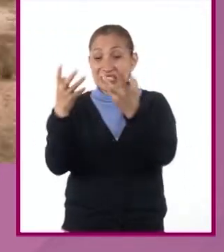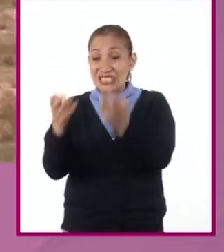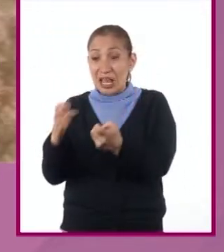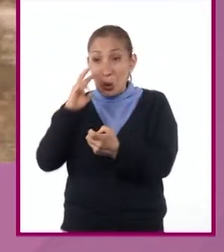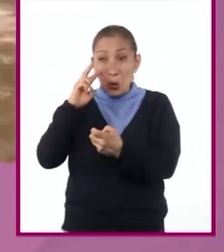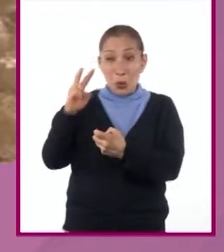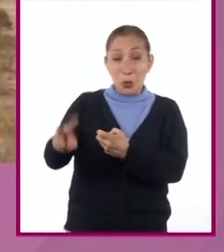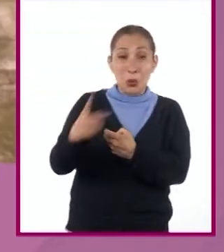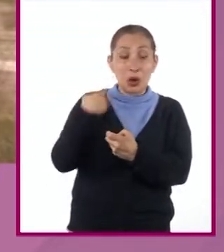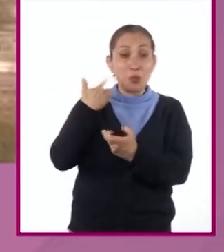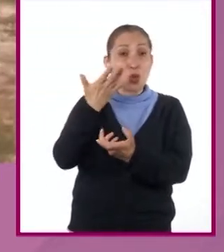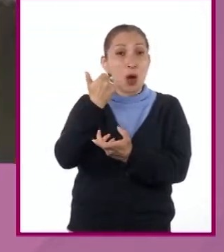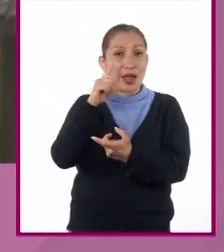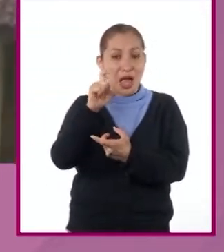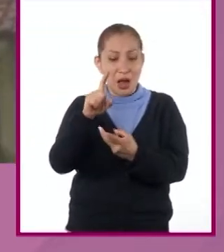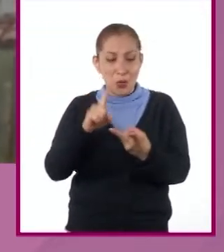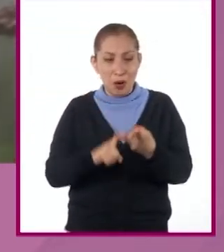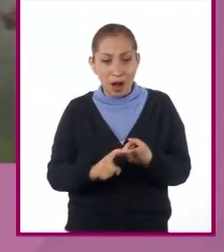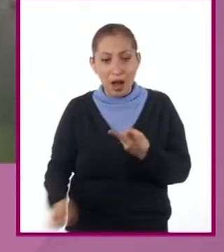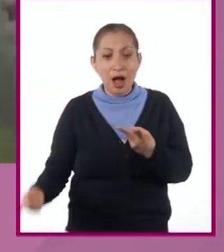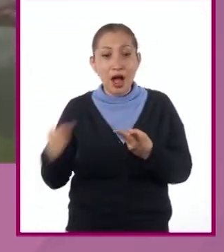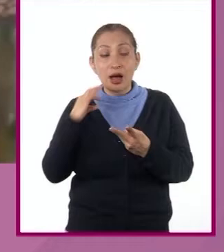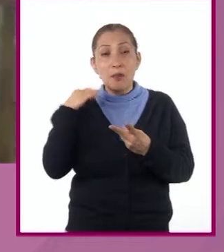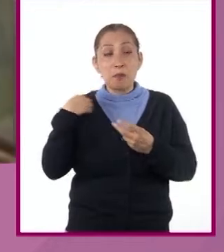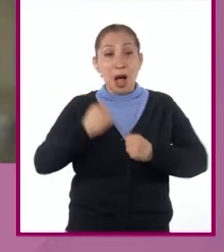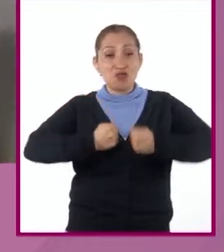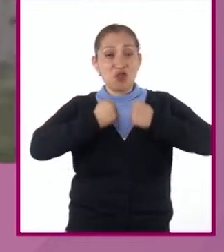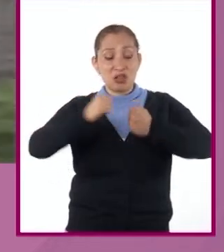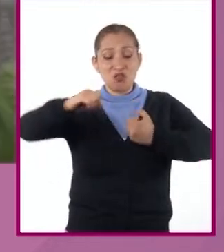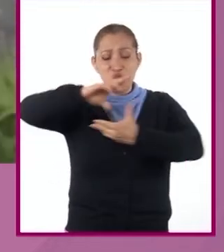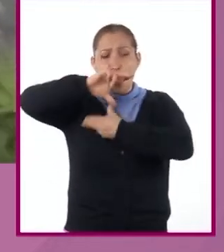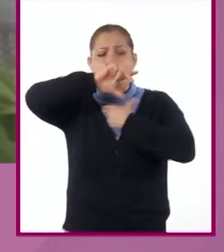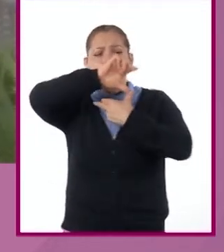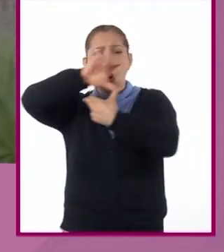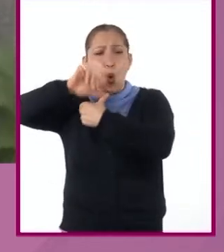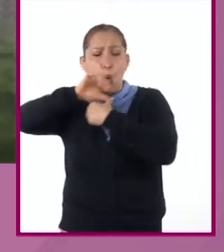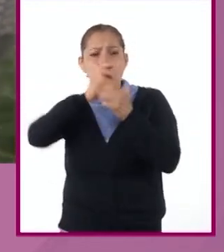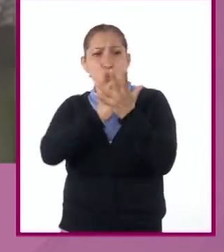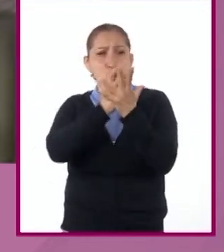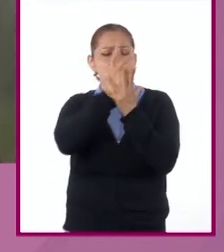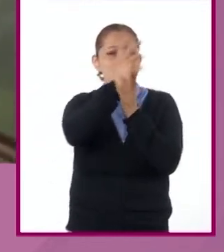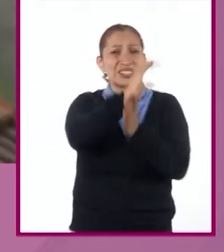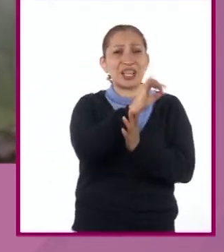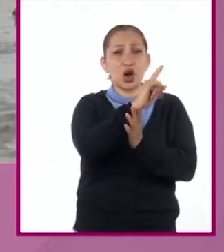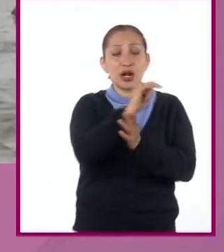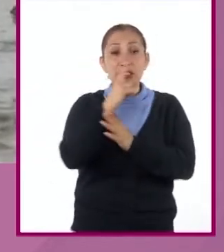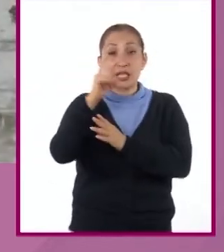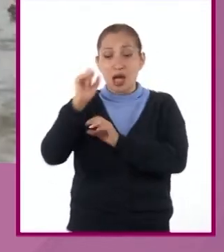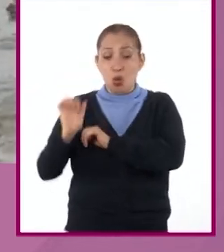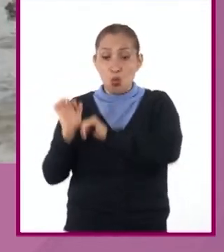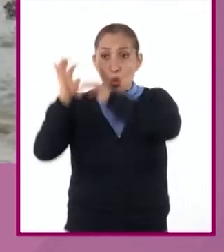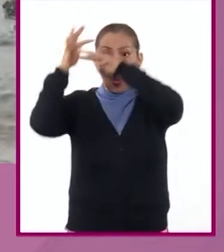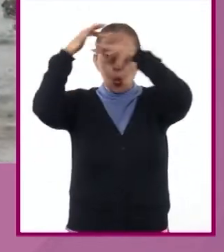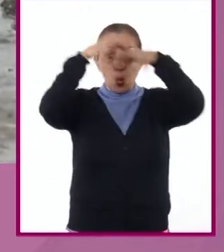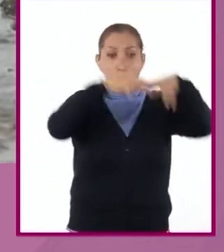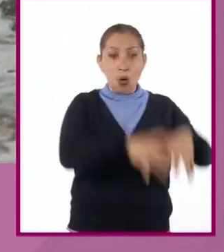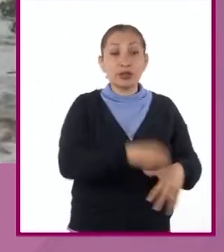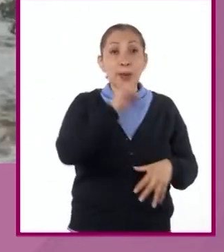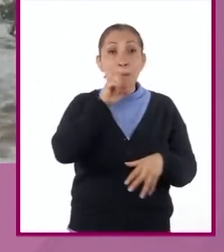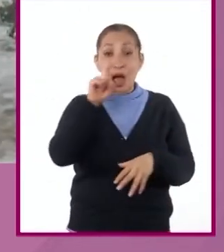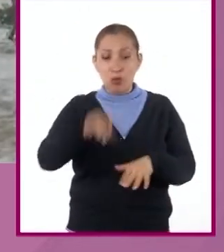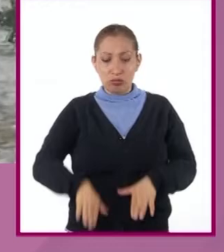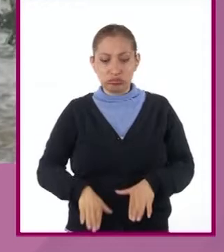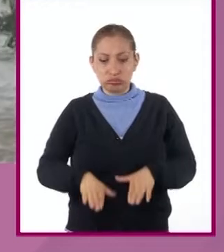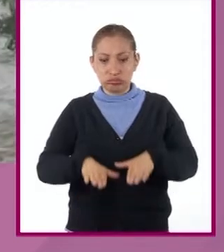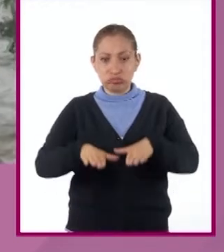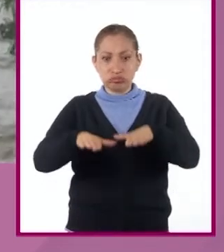severas que causan escasez de agua, la potenciación de los efectos de los huracanes, ciclones y tsunamis, el aumento del nivel del mar